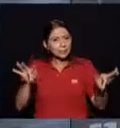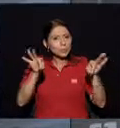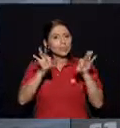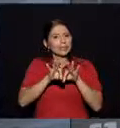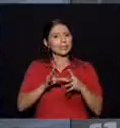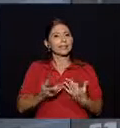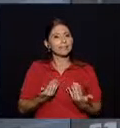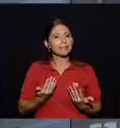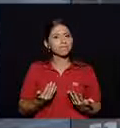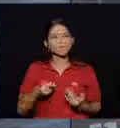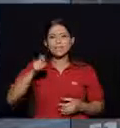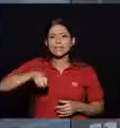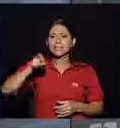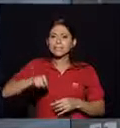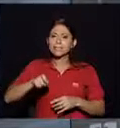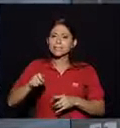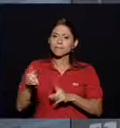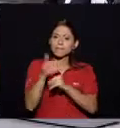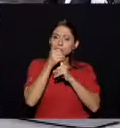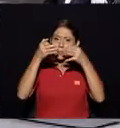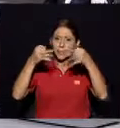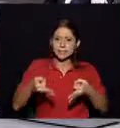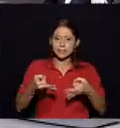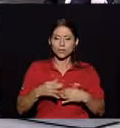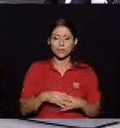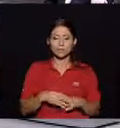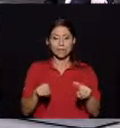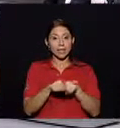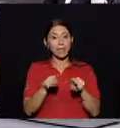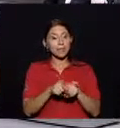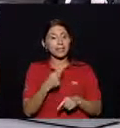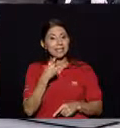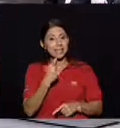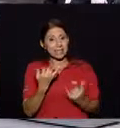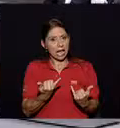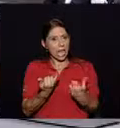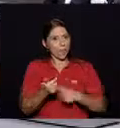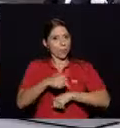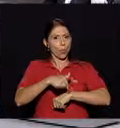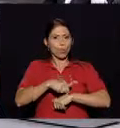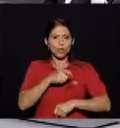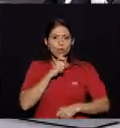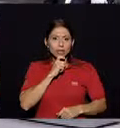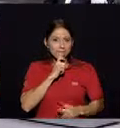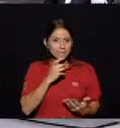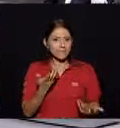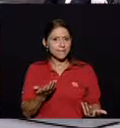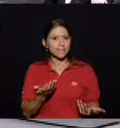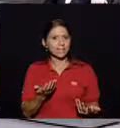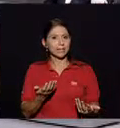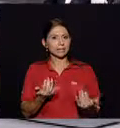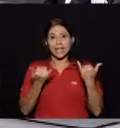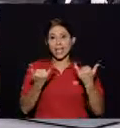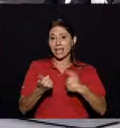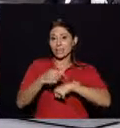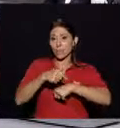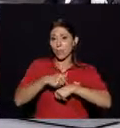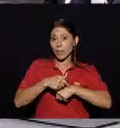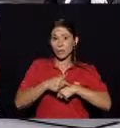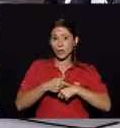a la necesidad de tomar decisiones. Incluso se habla de que estamos en un momento difícil en el que hay